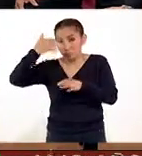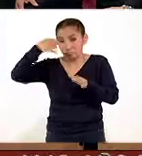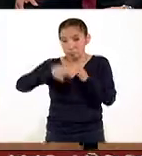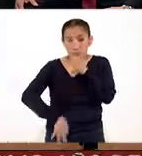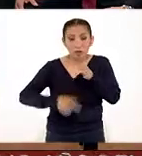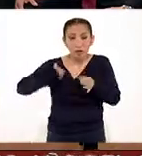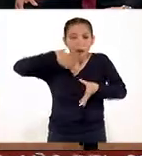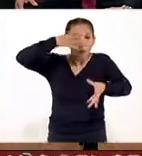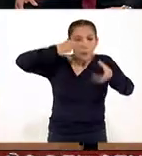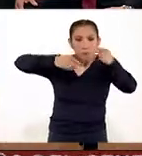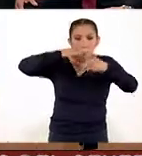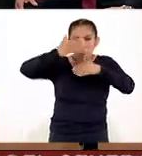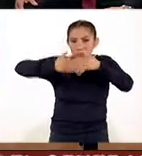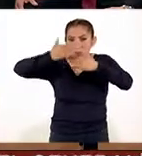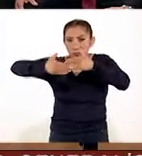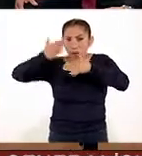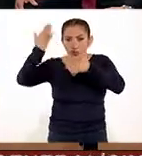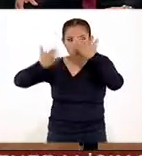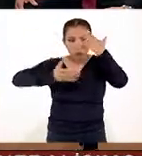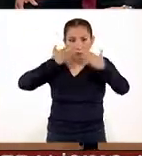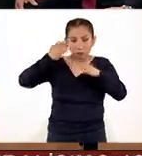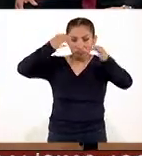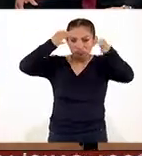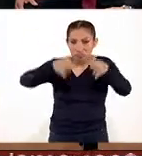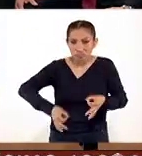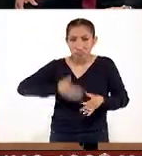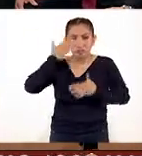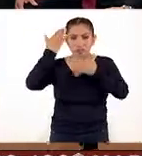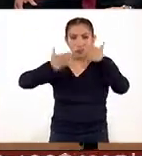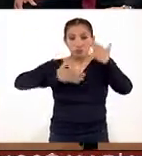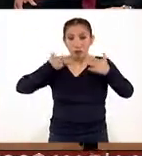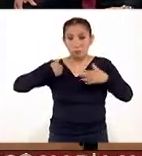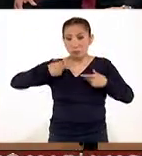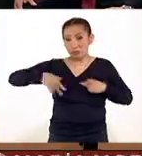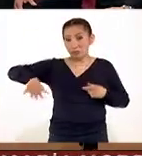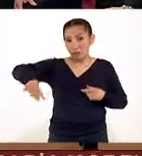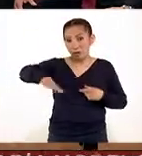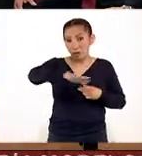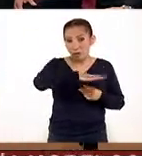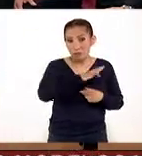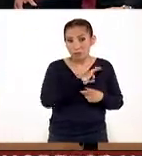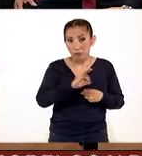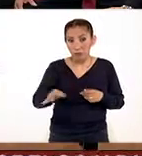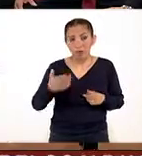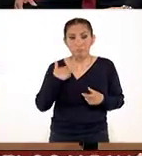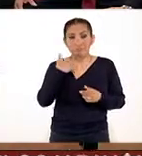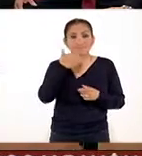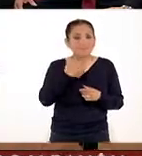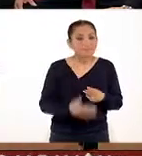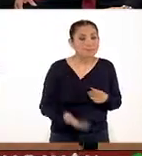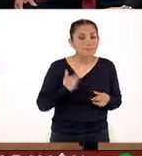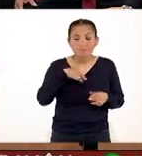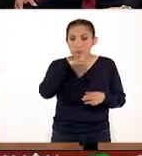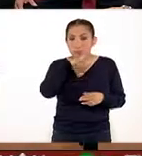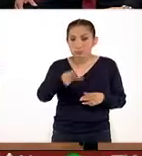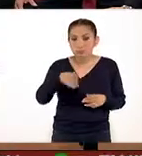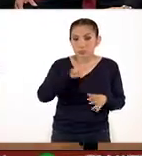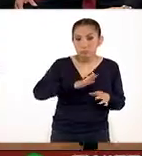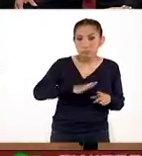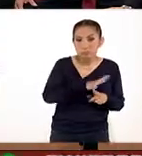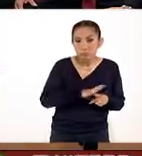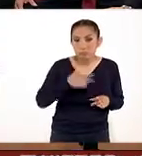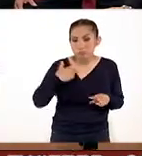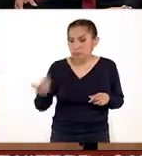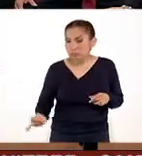un aprendizaje, estudiantes de calidad, estudiantes y ciudadanos que sean capaces de responder a su entorno